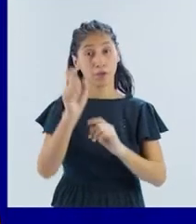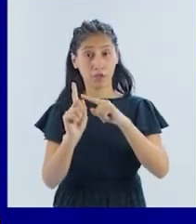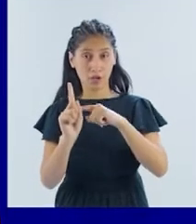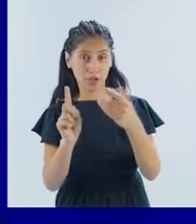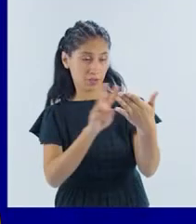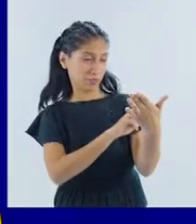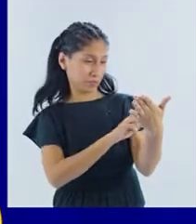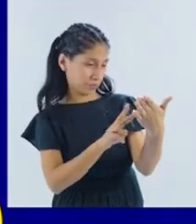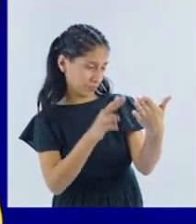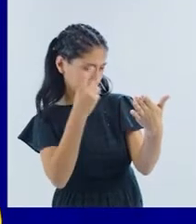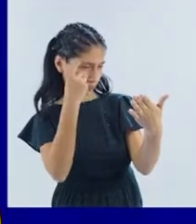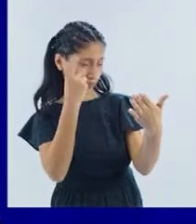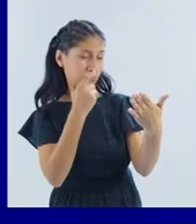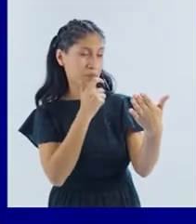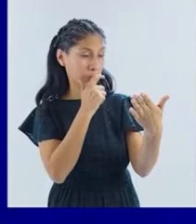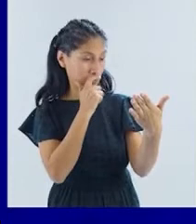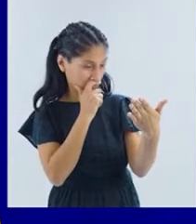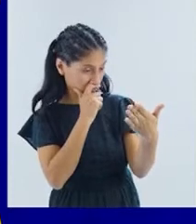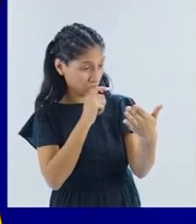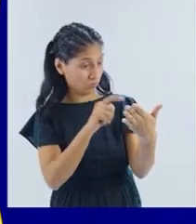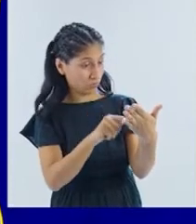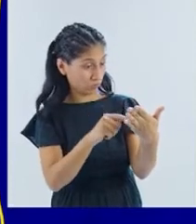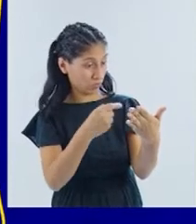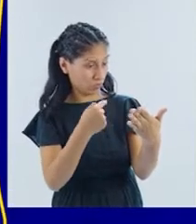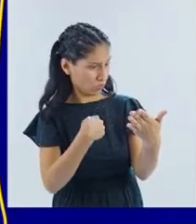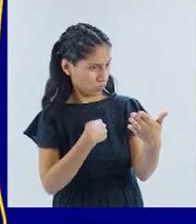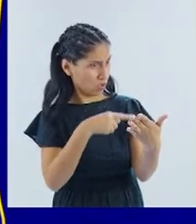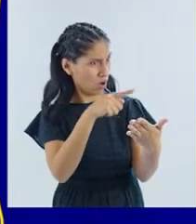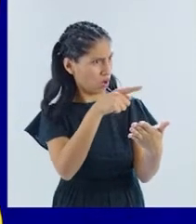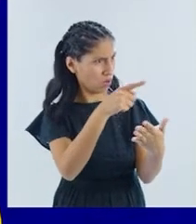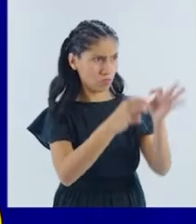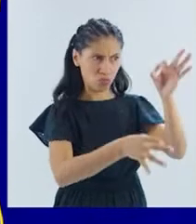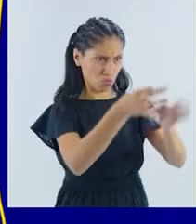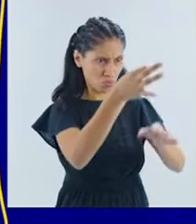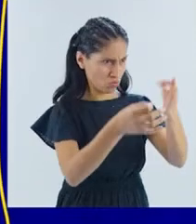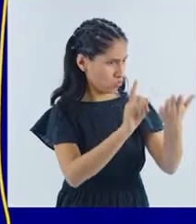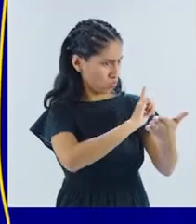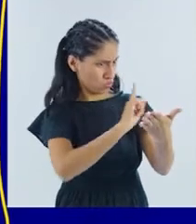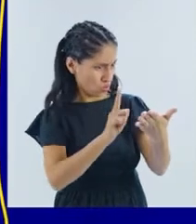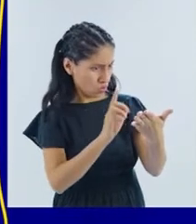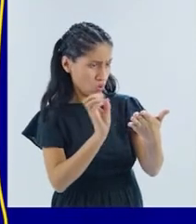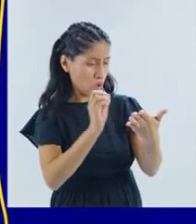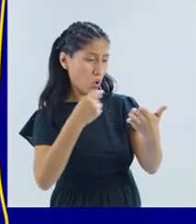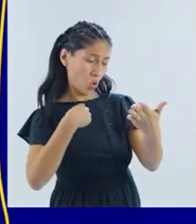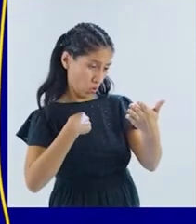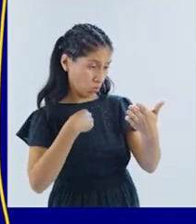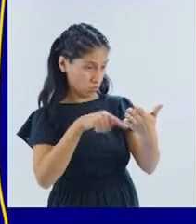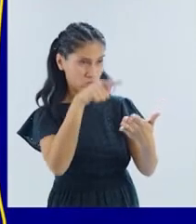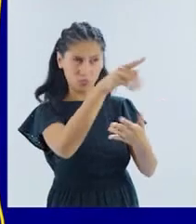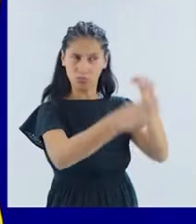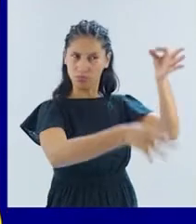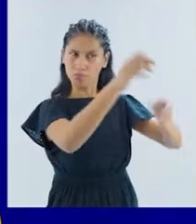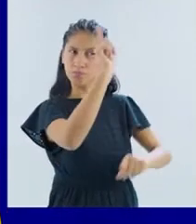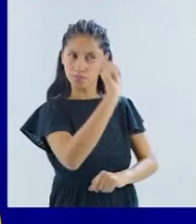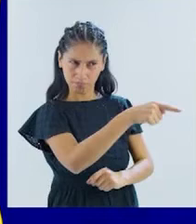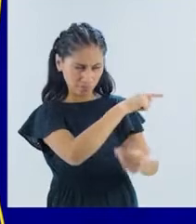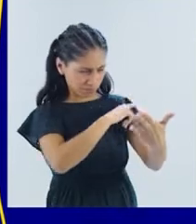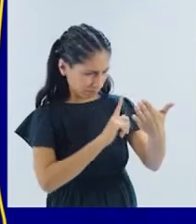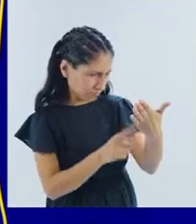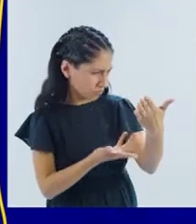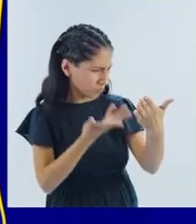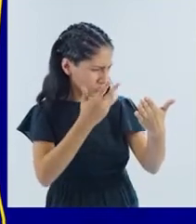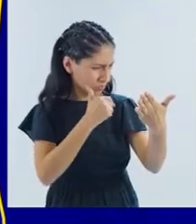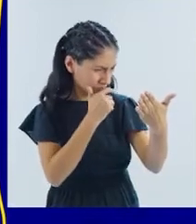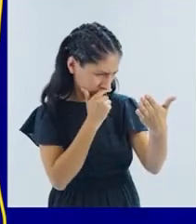que el lector no emprenda acciones legales contra el emisor o a que cambie algún tipo de declaración, revoque una acusación,